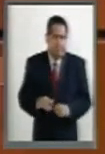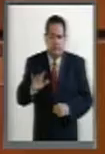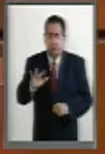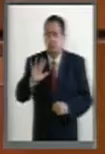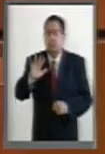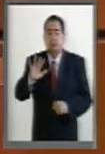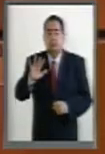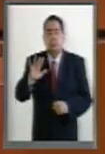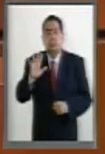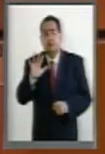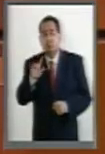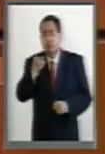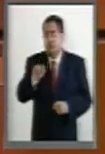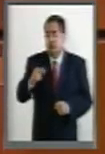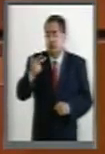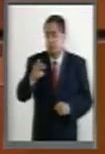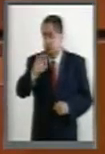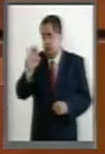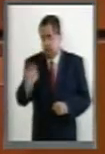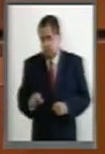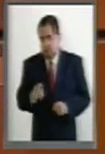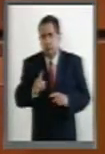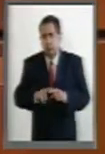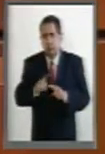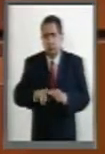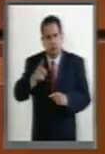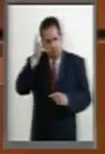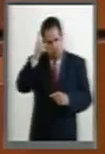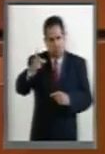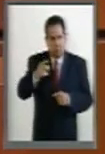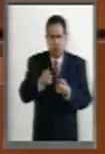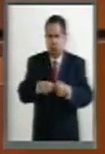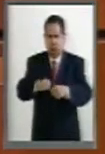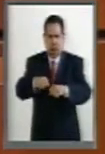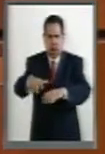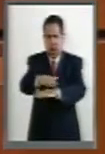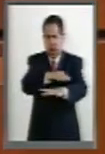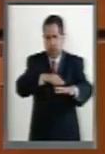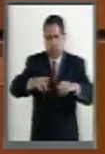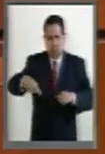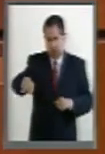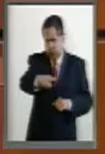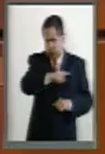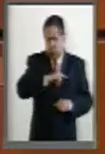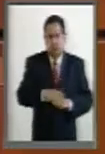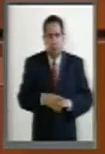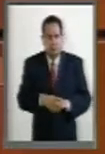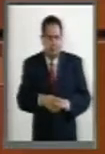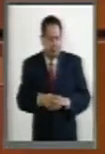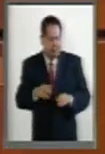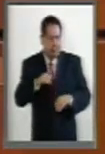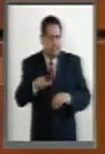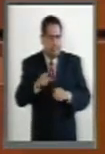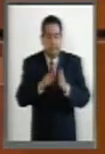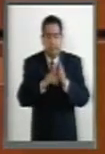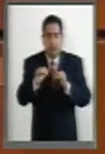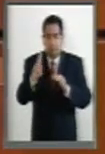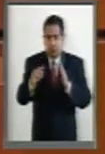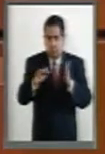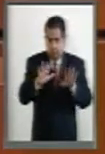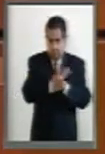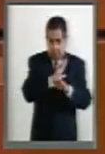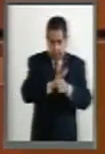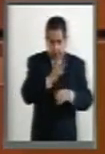El 50.8% es propiedad social. Con las reformas al 92, los que